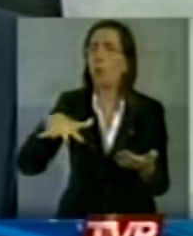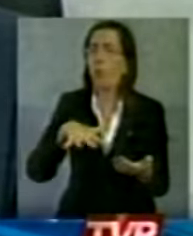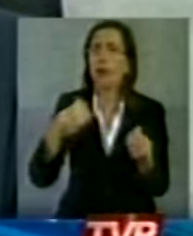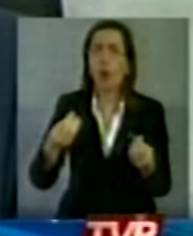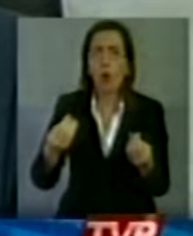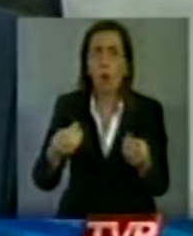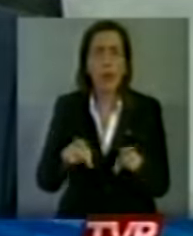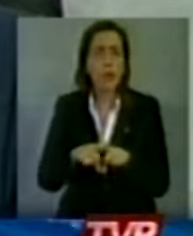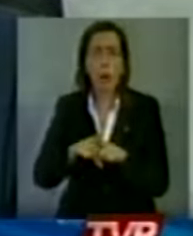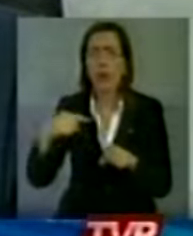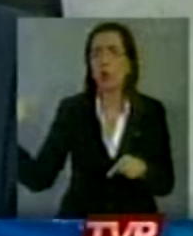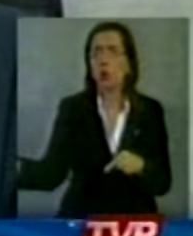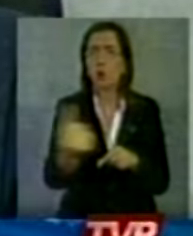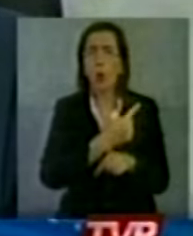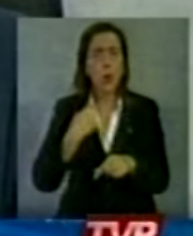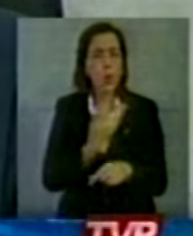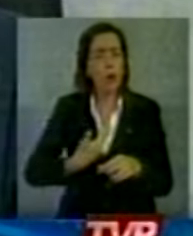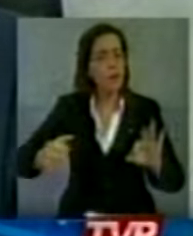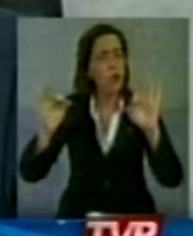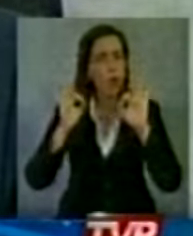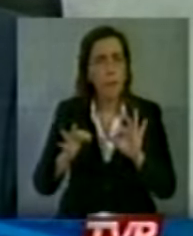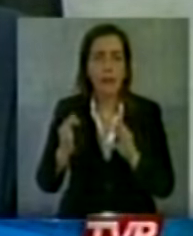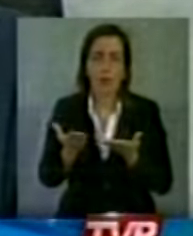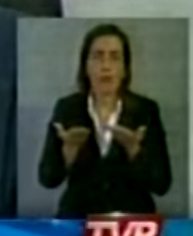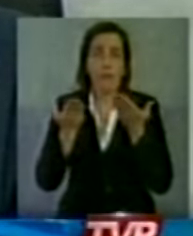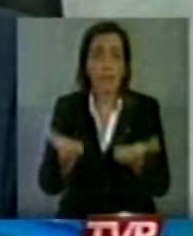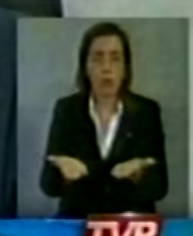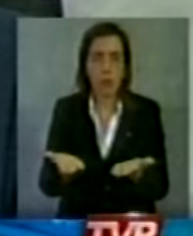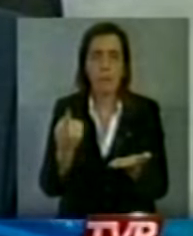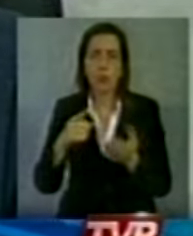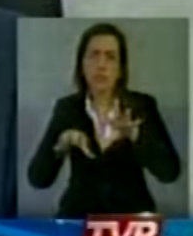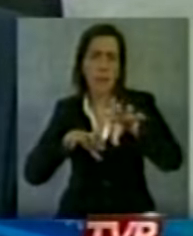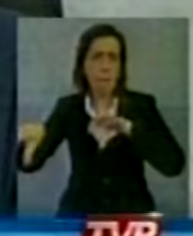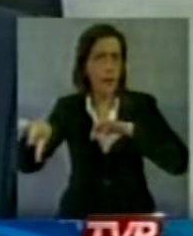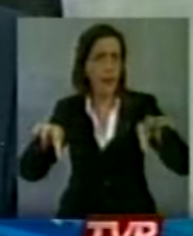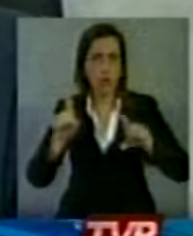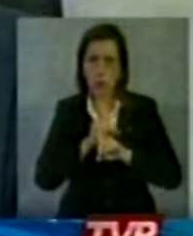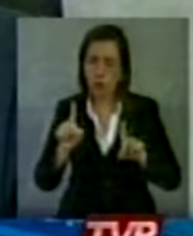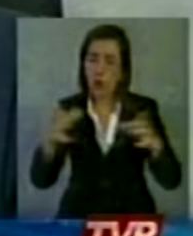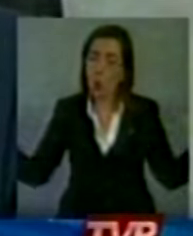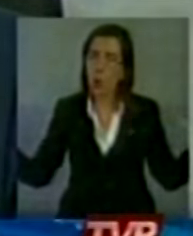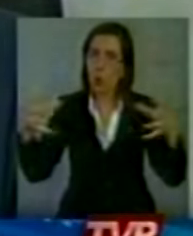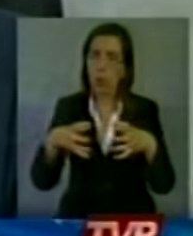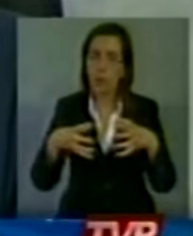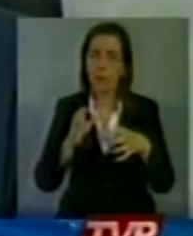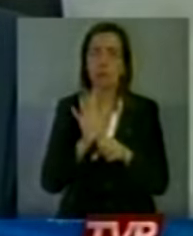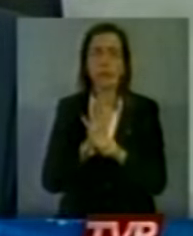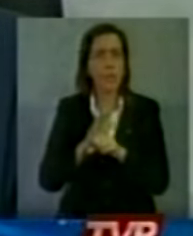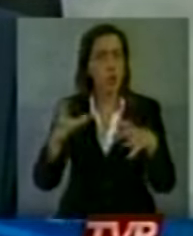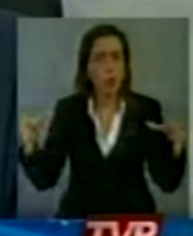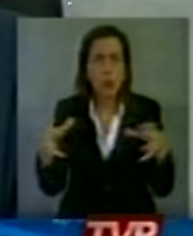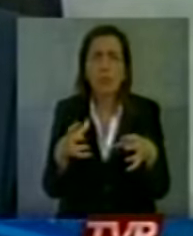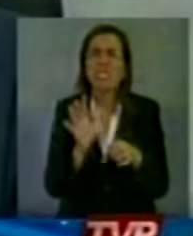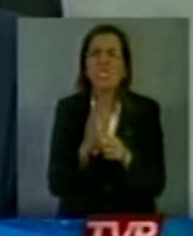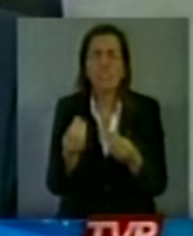el concurso colectivo del Estado todo, no de sus partes. Y el Estado todo